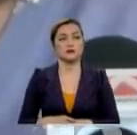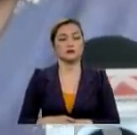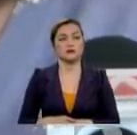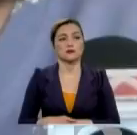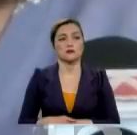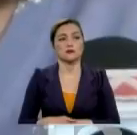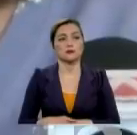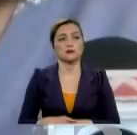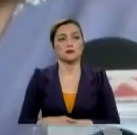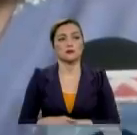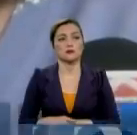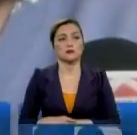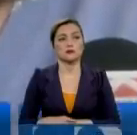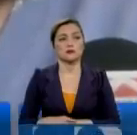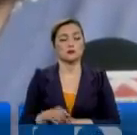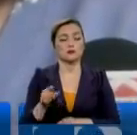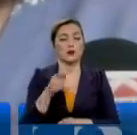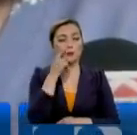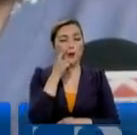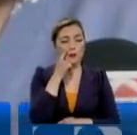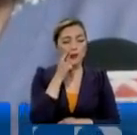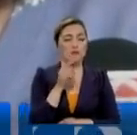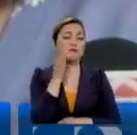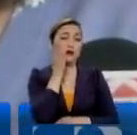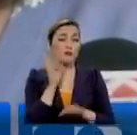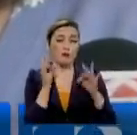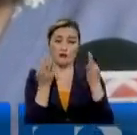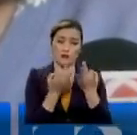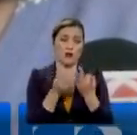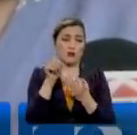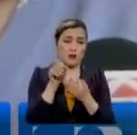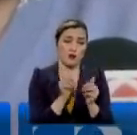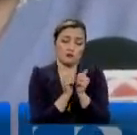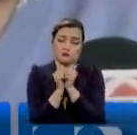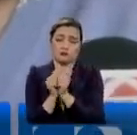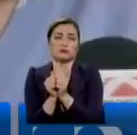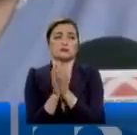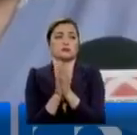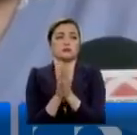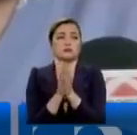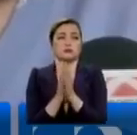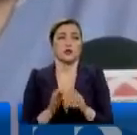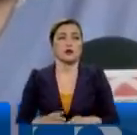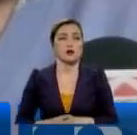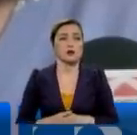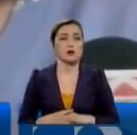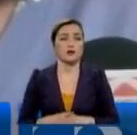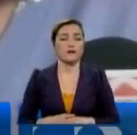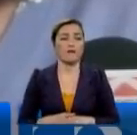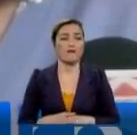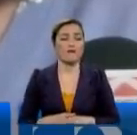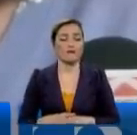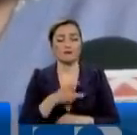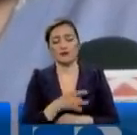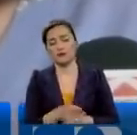que ella no tiene que estar privada de su mamá, de toda su familia, y que deje por favor de hacer